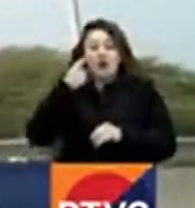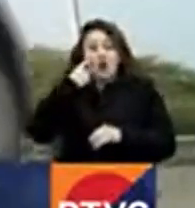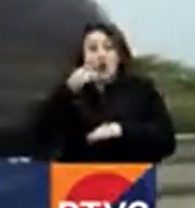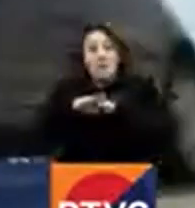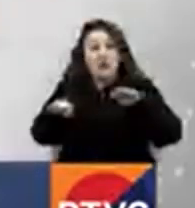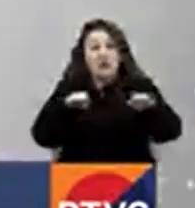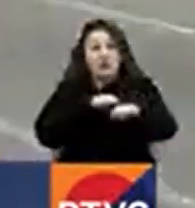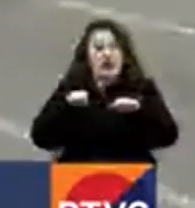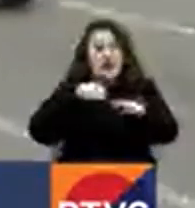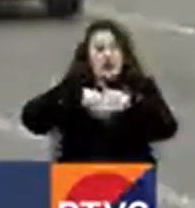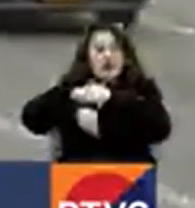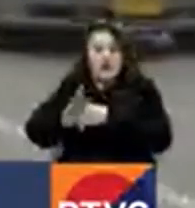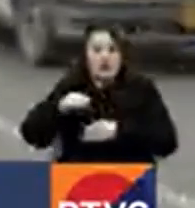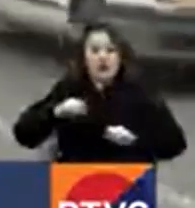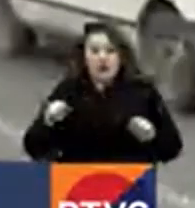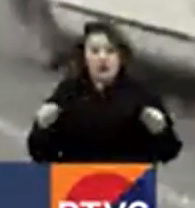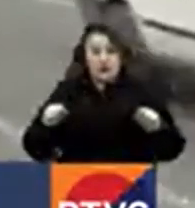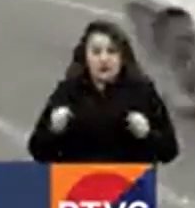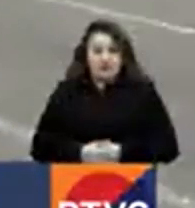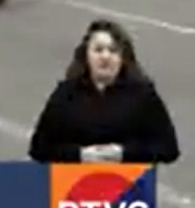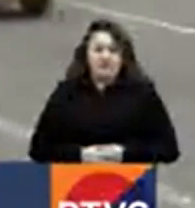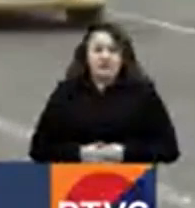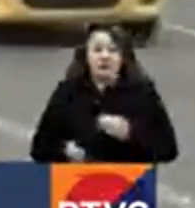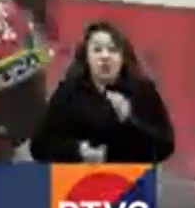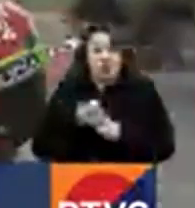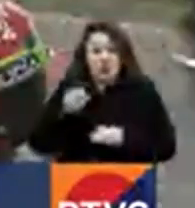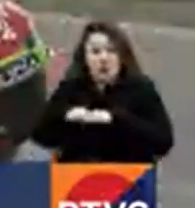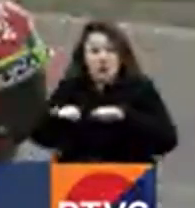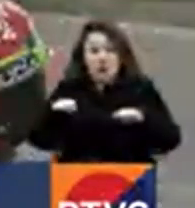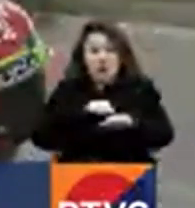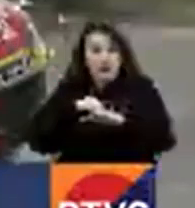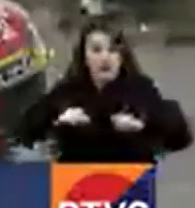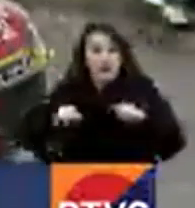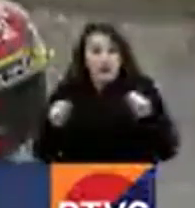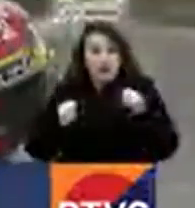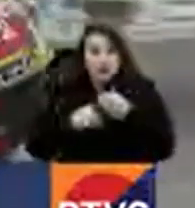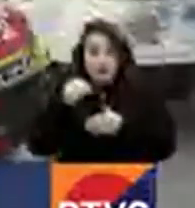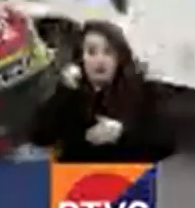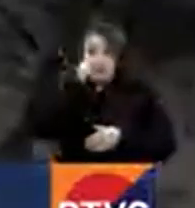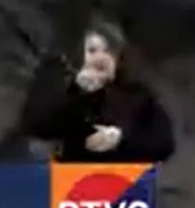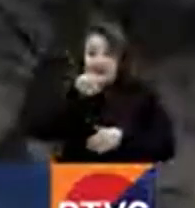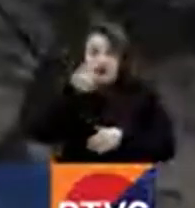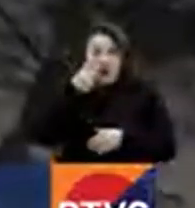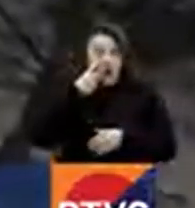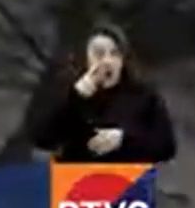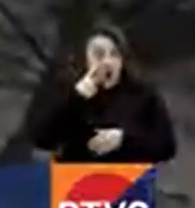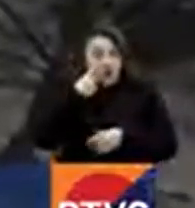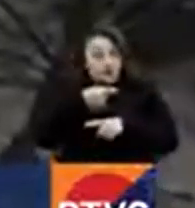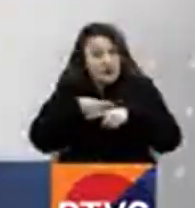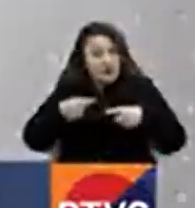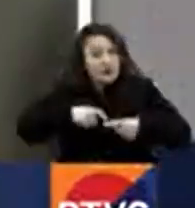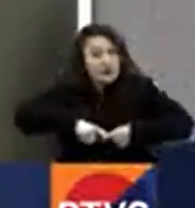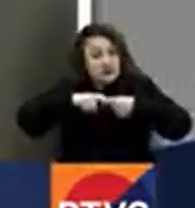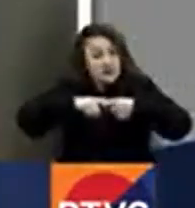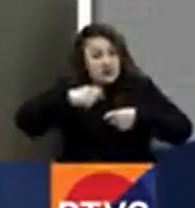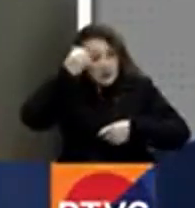entradas a Bogotá. Nuevo pico y placa en Bogotá comienza mañana. Habrá semana de sanciones